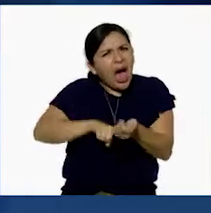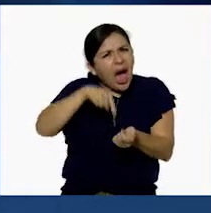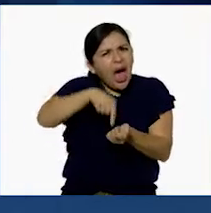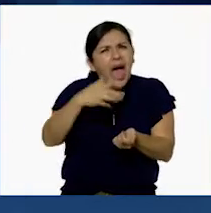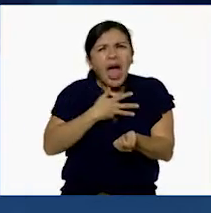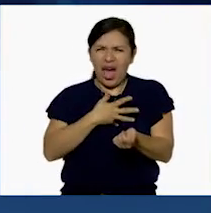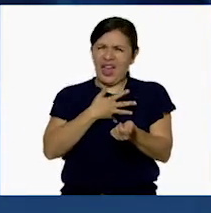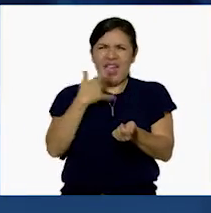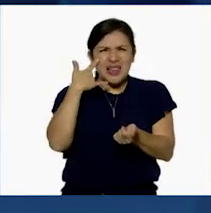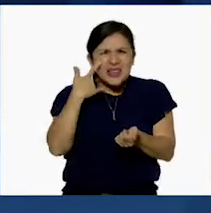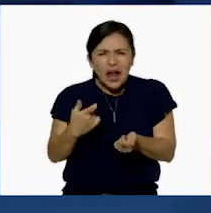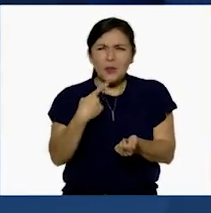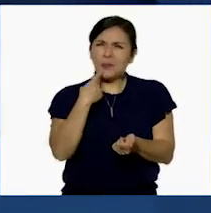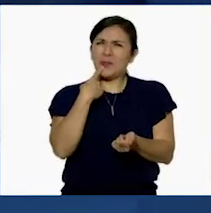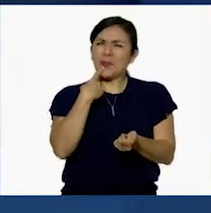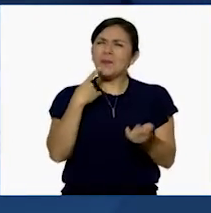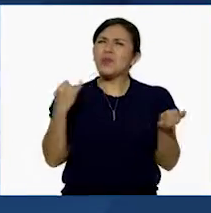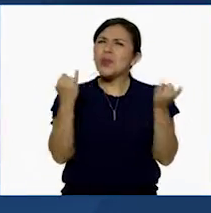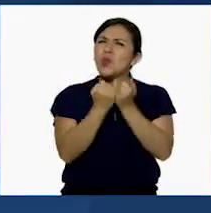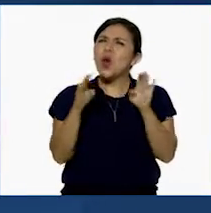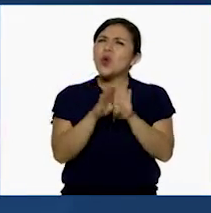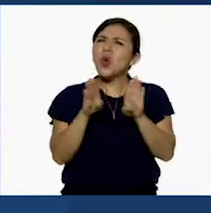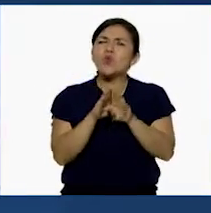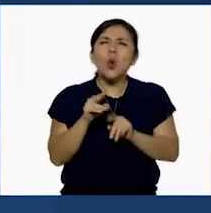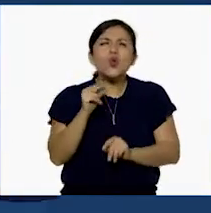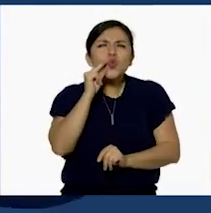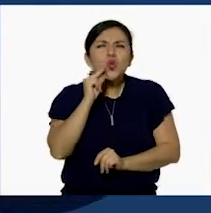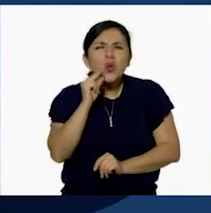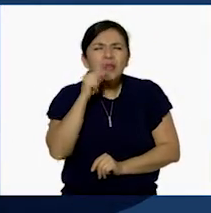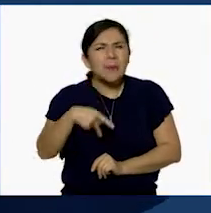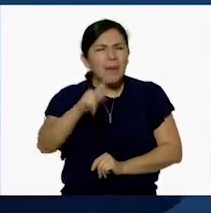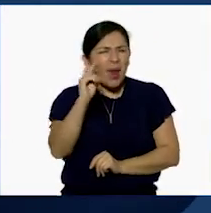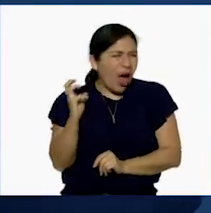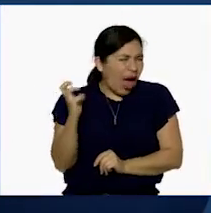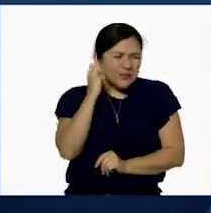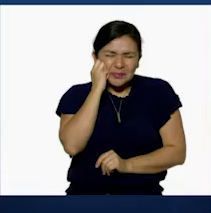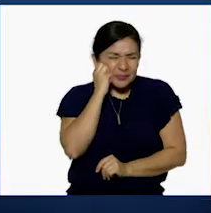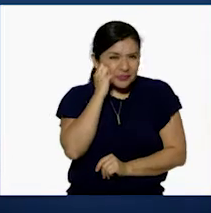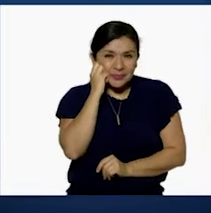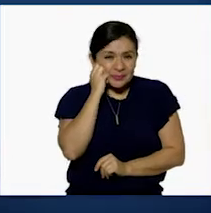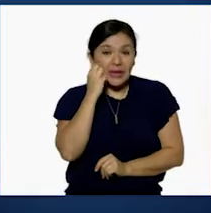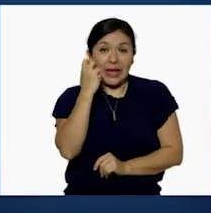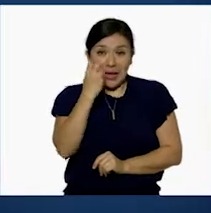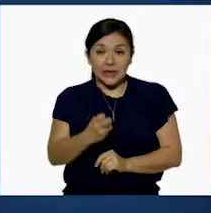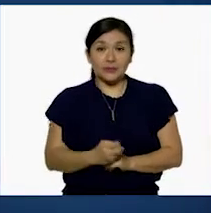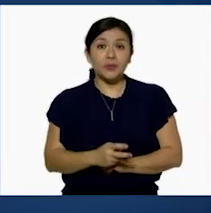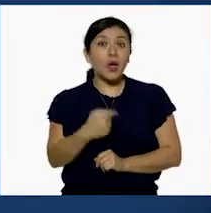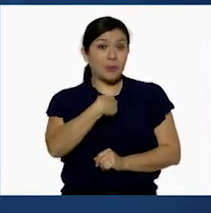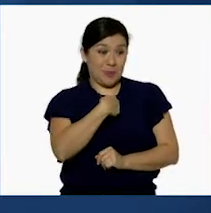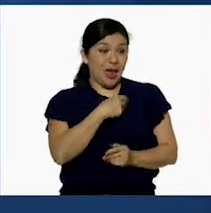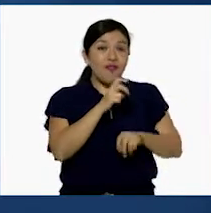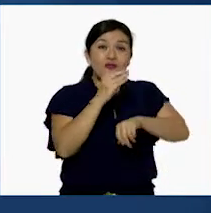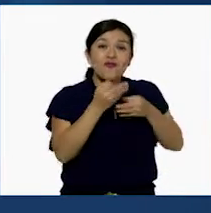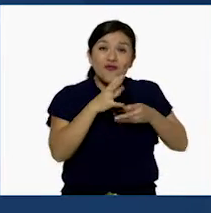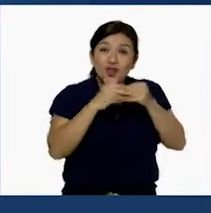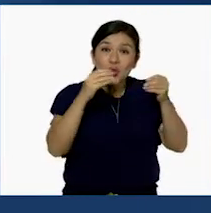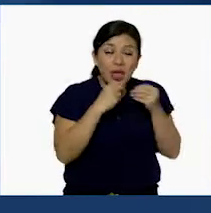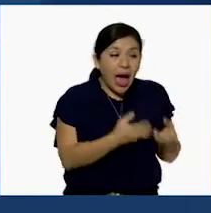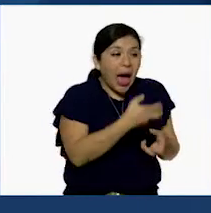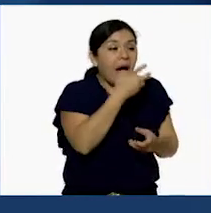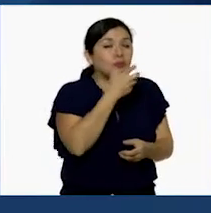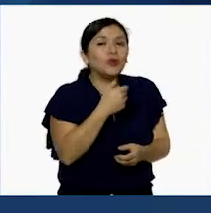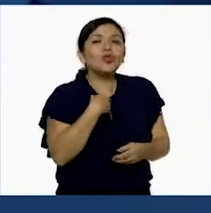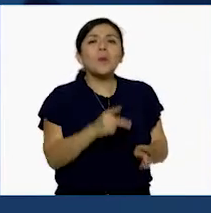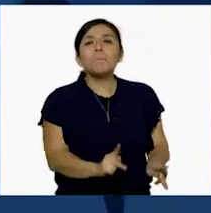una cosa cuyo sabor se asemejaba al de la nuez, pero más amargo. En cuanto a mi melocotón, lo vendí en